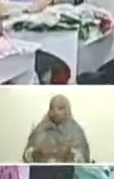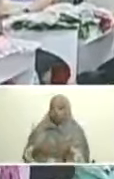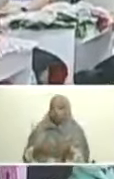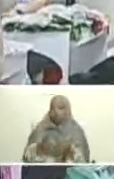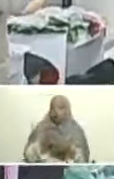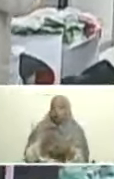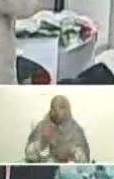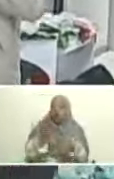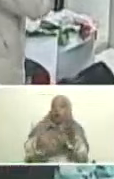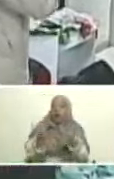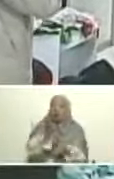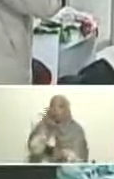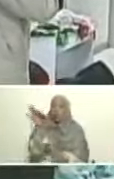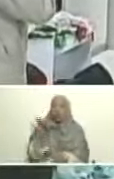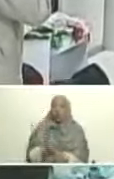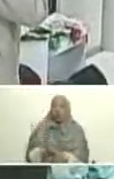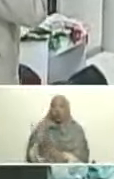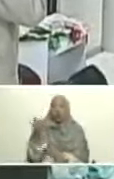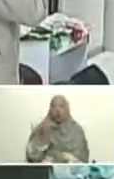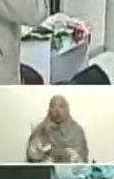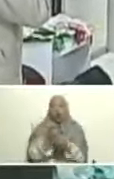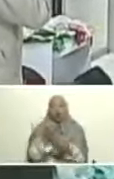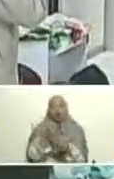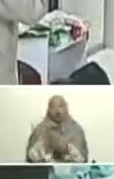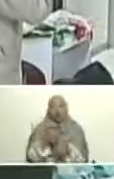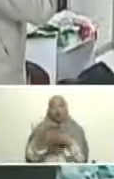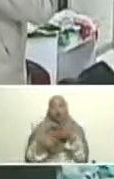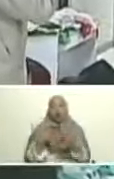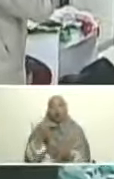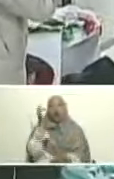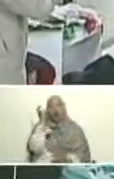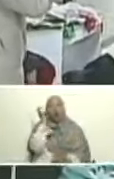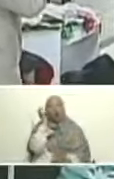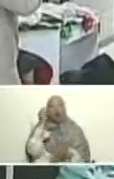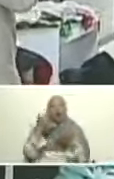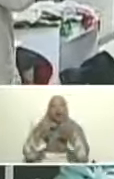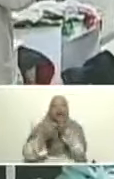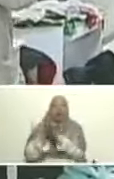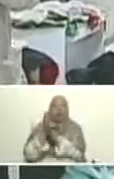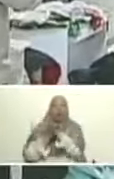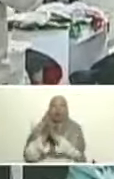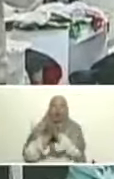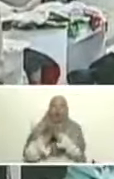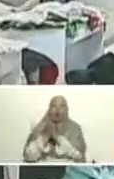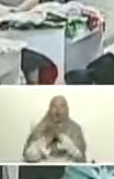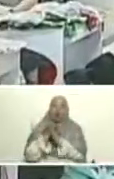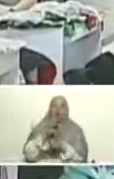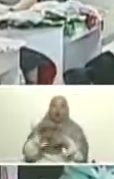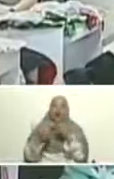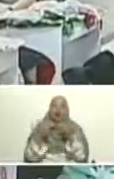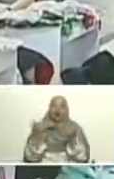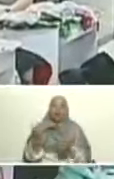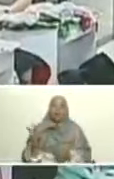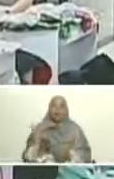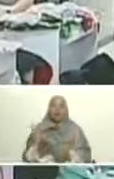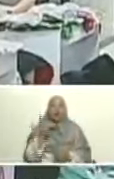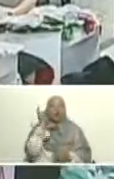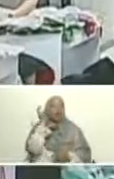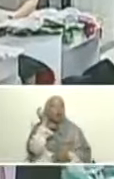el 15% de la cartera crediticia para la mujer emprendedora a través de la gran misión Venezuela